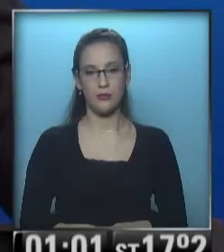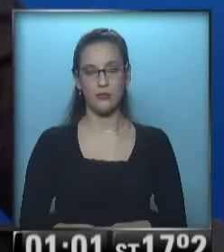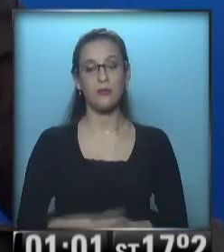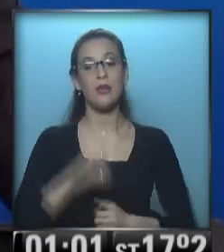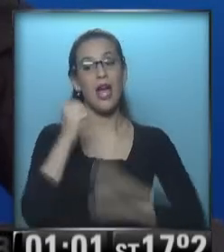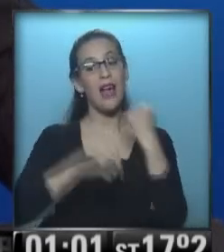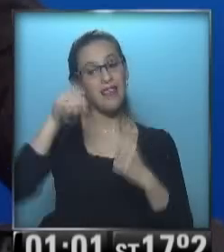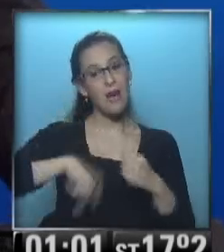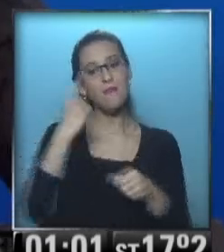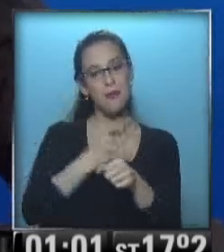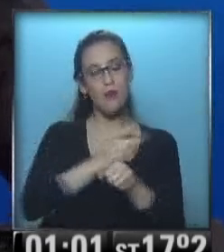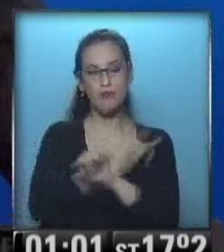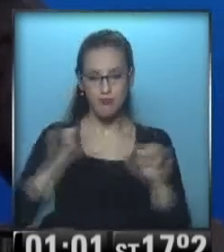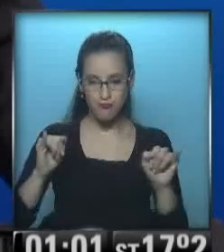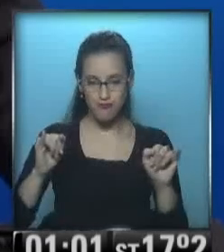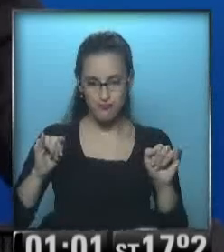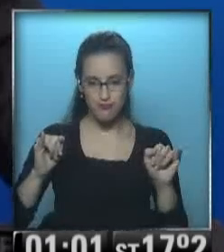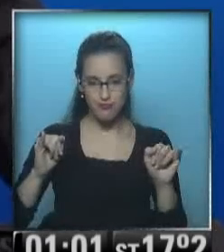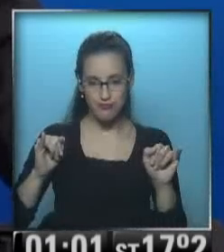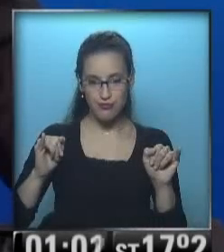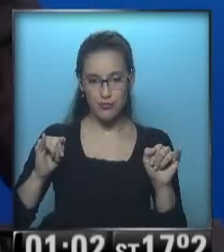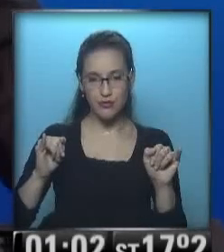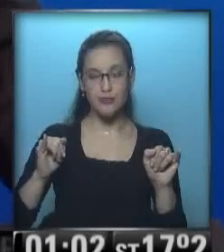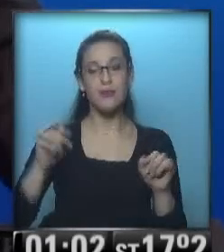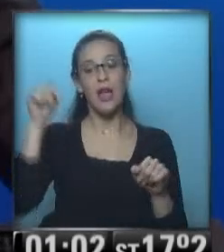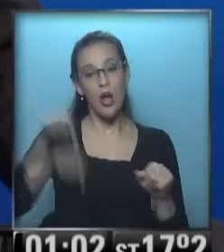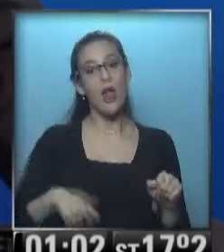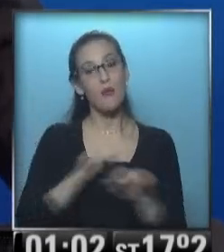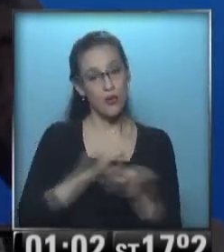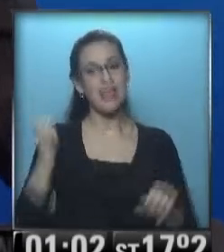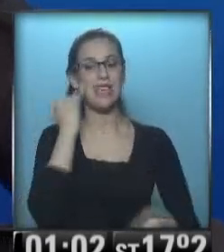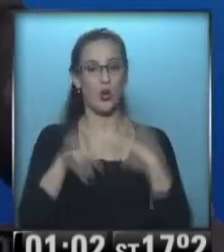Hasta aquí el primer bloque del resumen de noticias de la televisión pública. Nos vamos al corte, ya venimos.